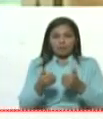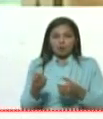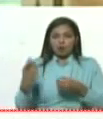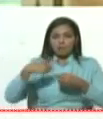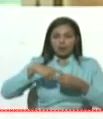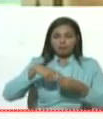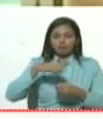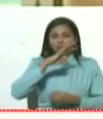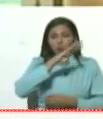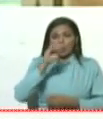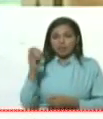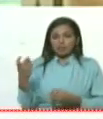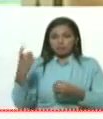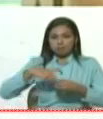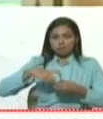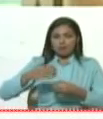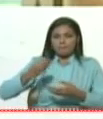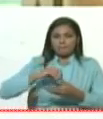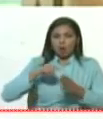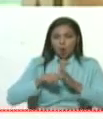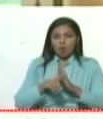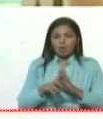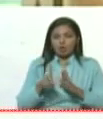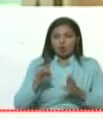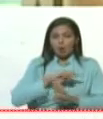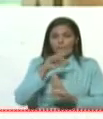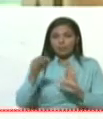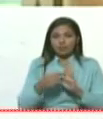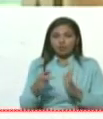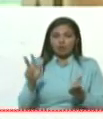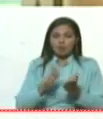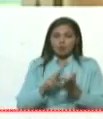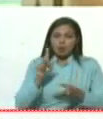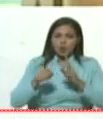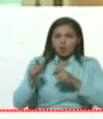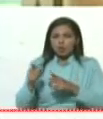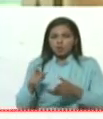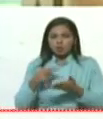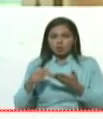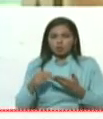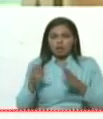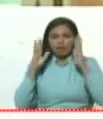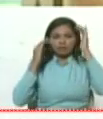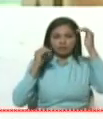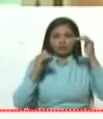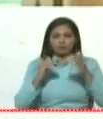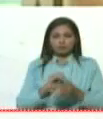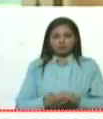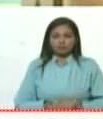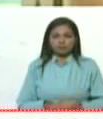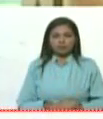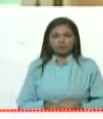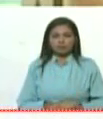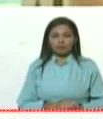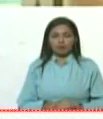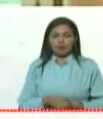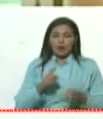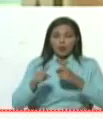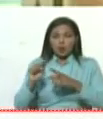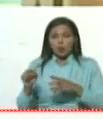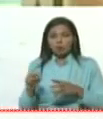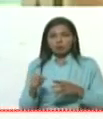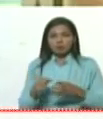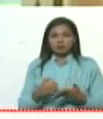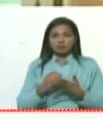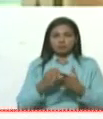de 40 nuevas ciudades. Y yo quiero aprobar unos recursos. Atención. Los recursos al Poder